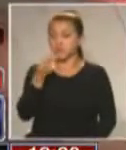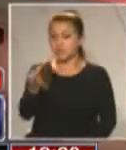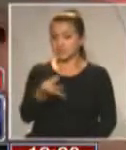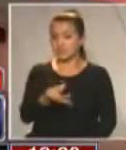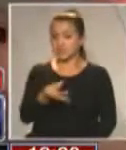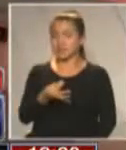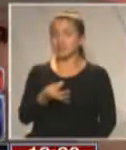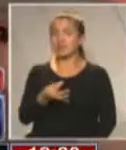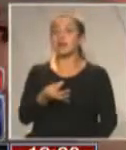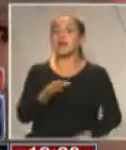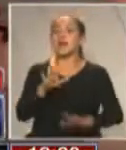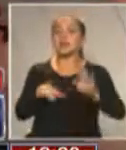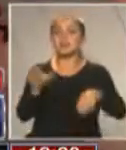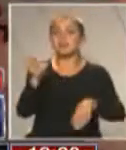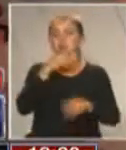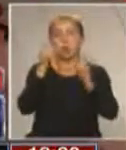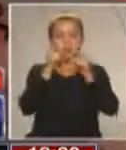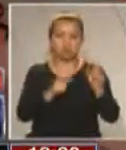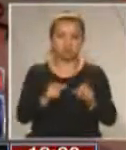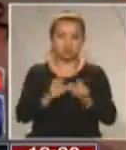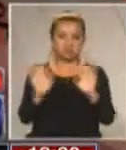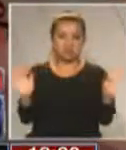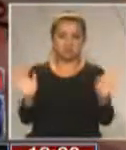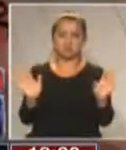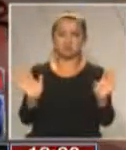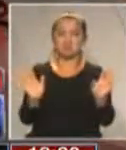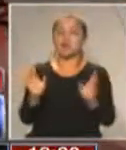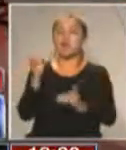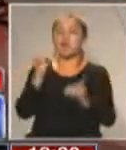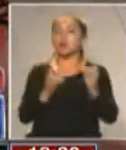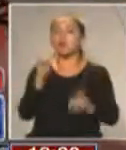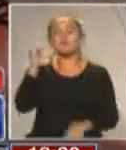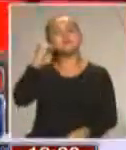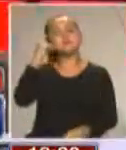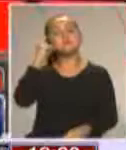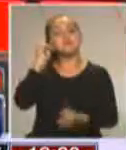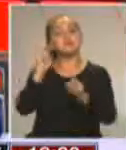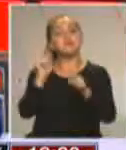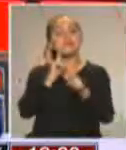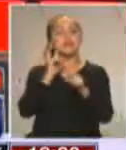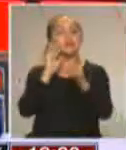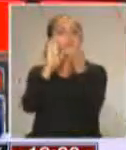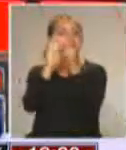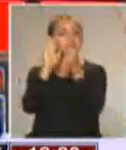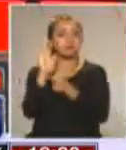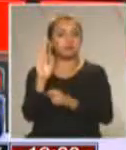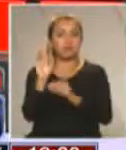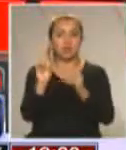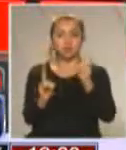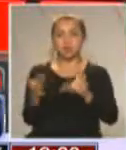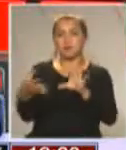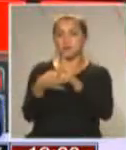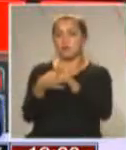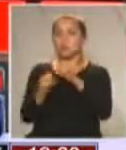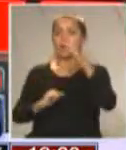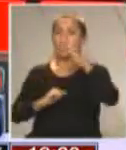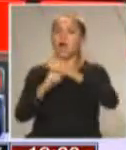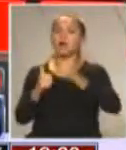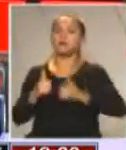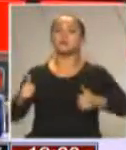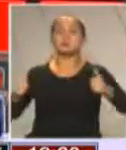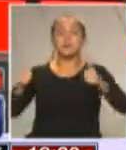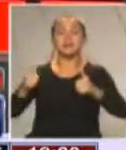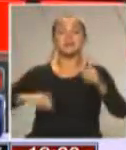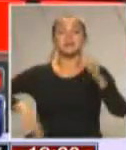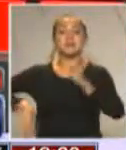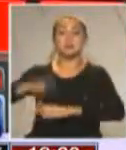finalmente muchas veces no está regulado, porque más bien tiene que ver con ciertos criterios que deben tener algunas personas que tienen algún uh-huh. vínculo con autoridades y sobre